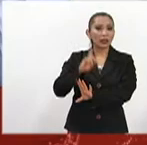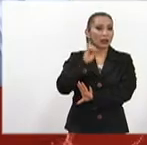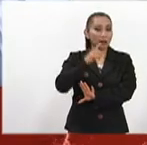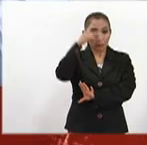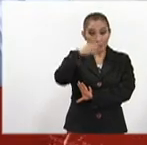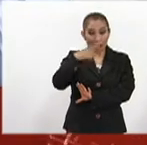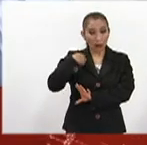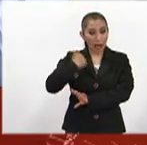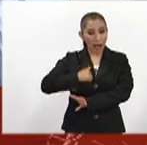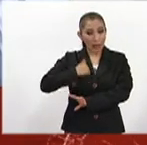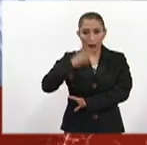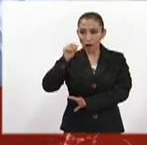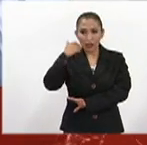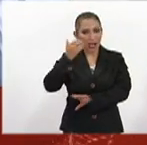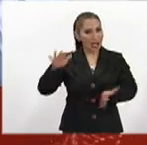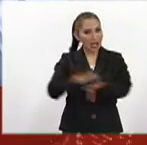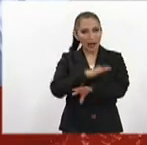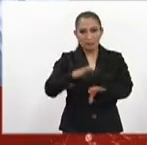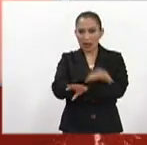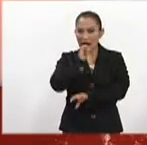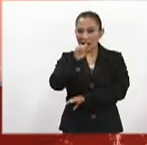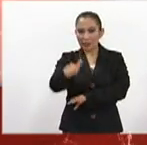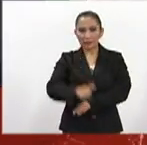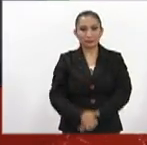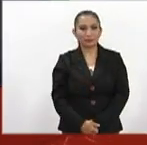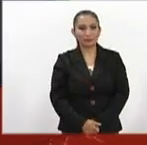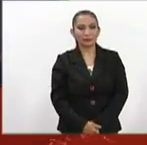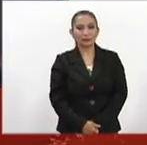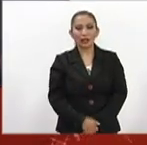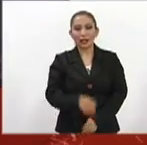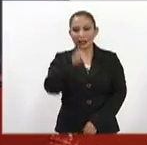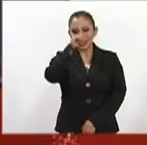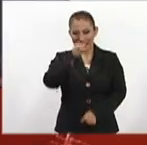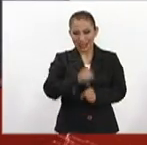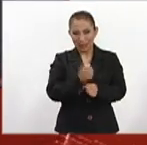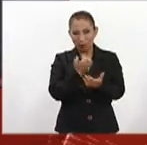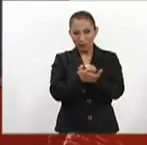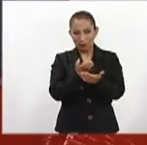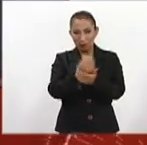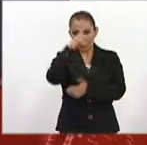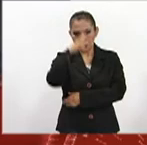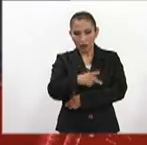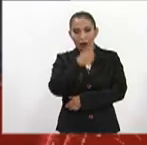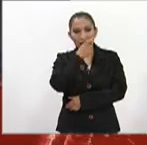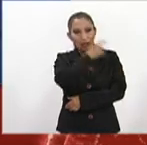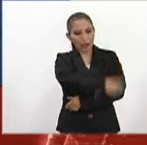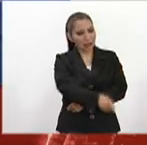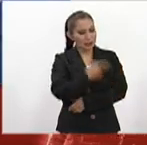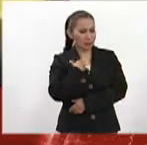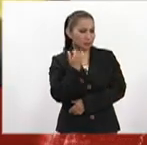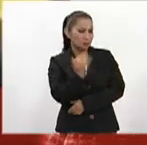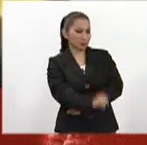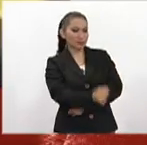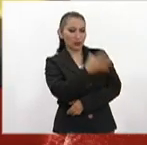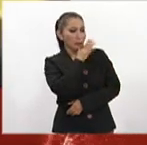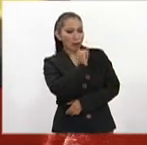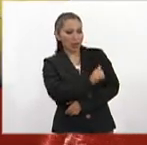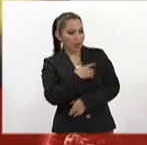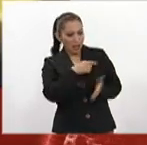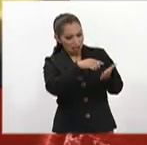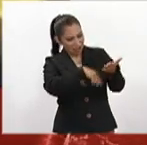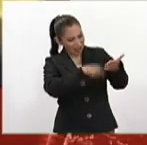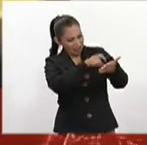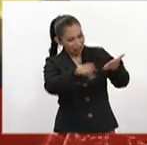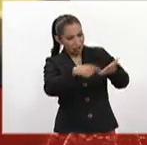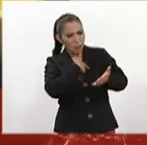de no querer hacer cambios en el acuerdo comercial. El secretario de Economía, Ildefonso Guajardo, dice que es inadmisible la cláusula